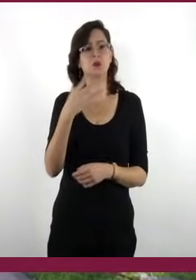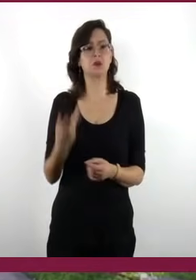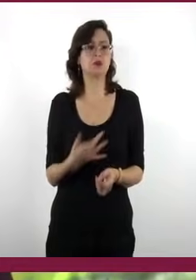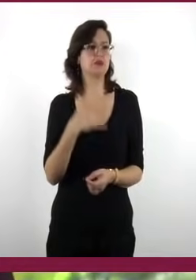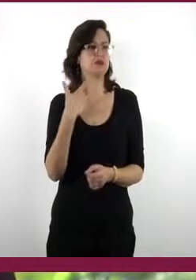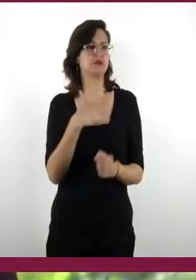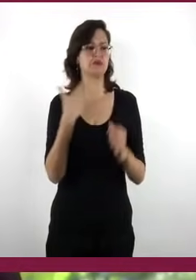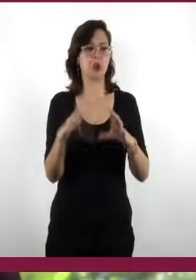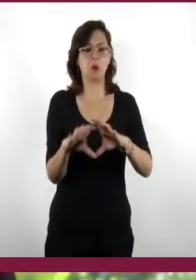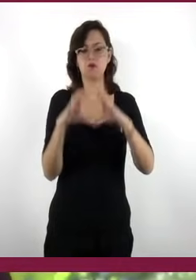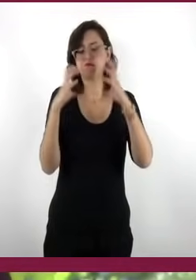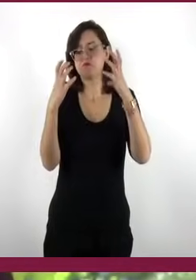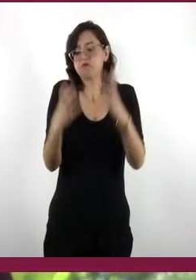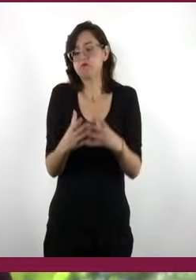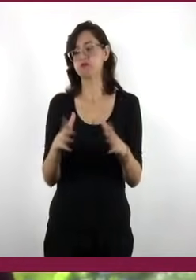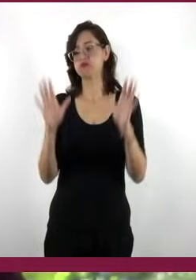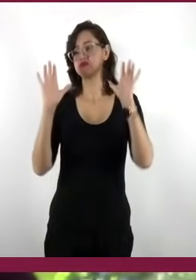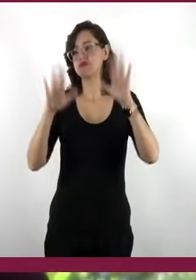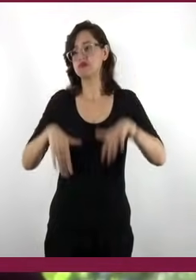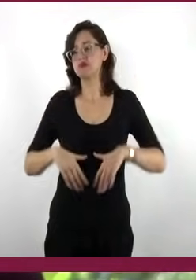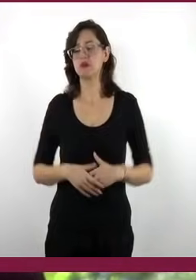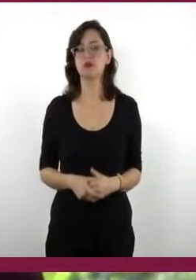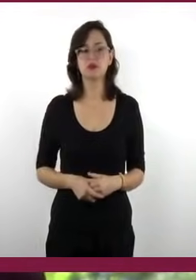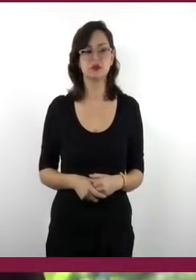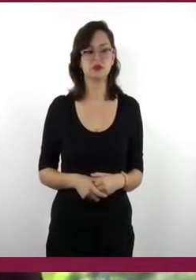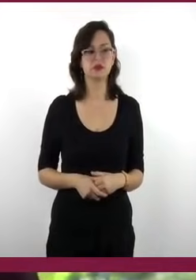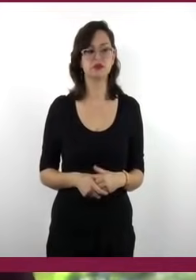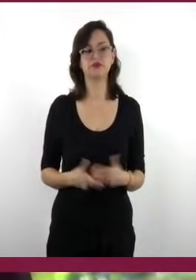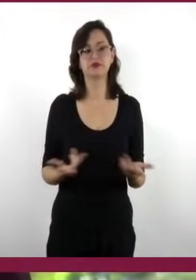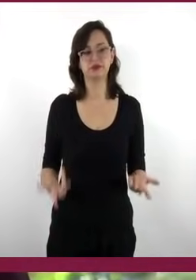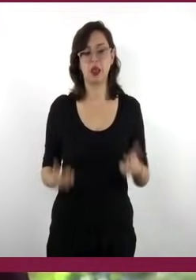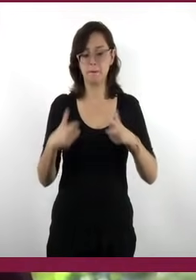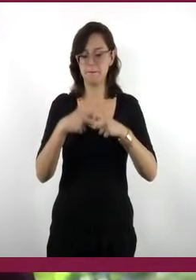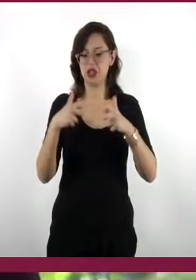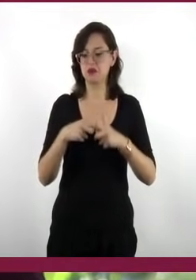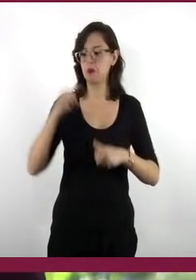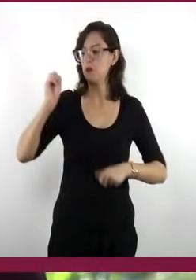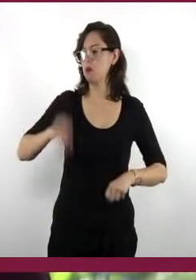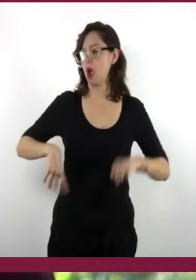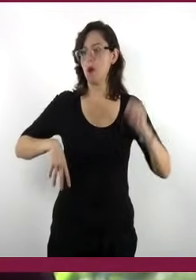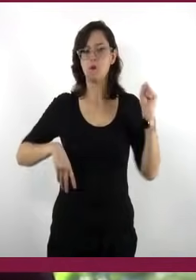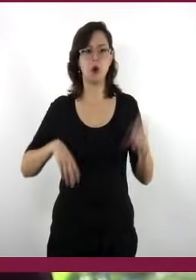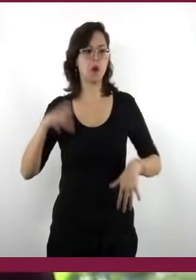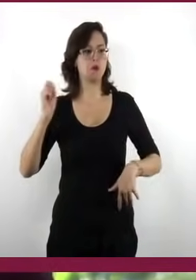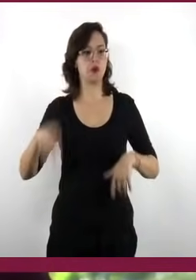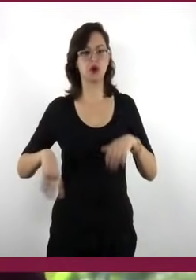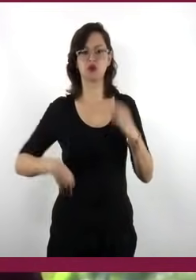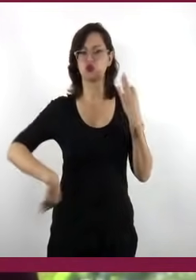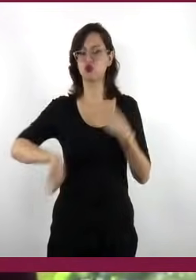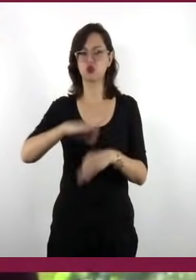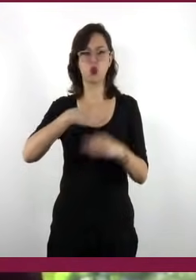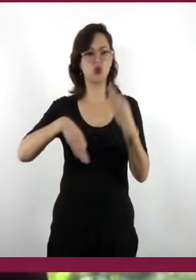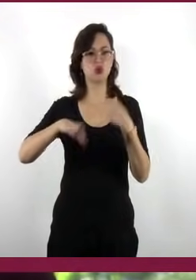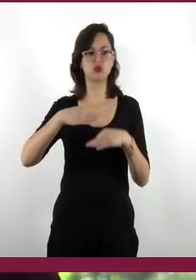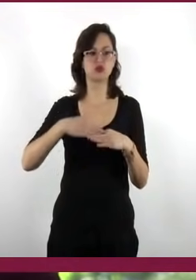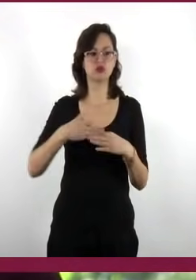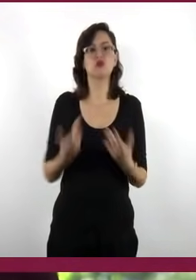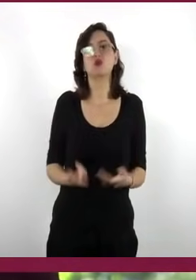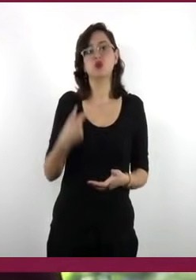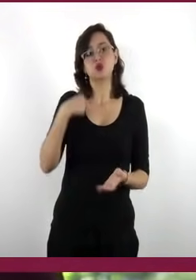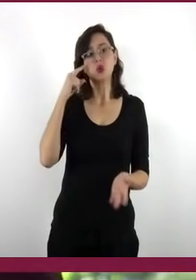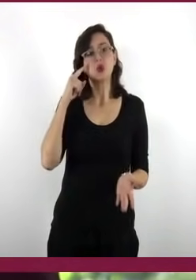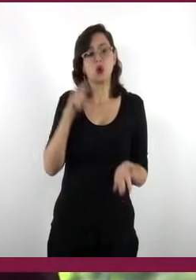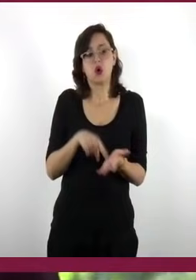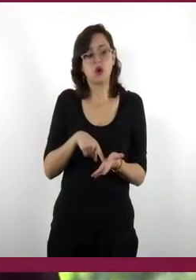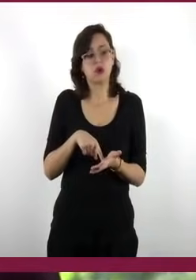el planeta y todos tirábamos plástico como si no importaba y pues yo creo